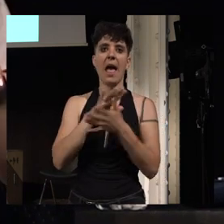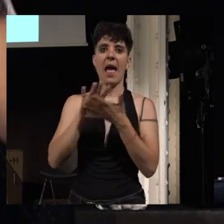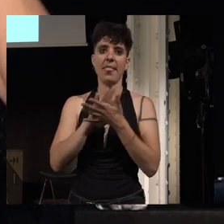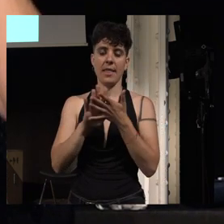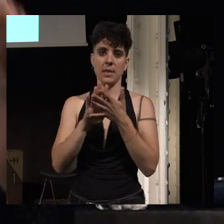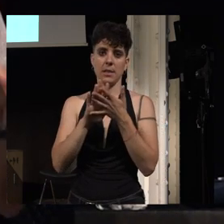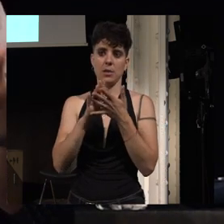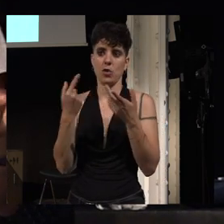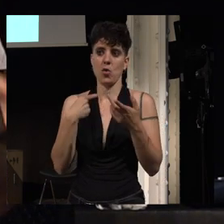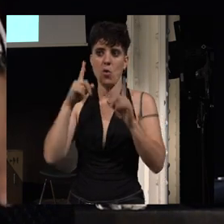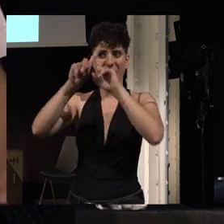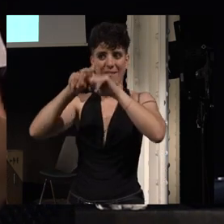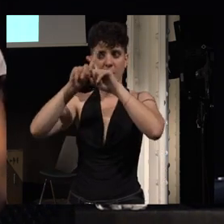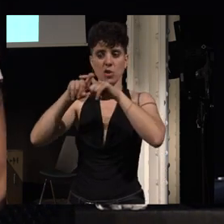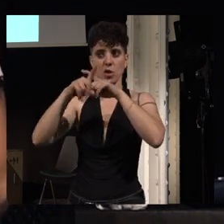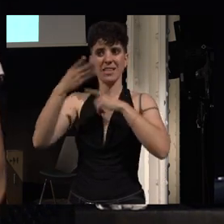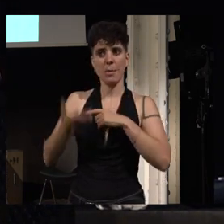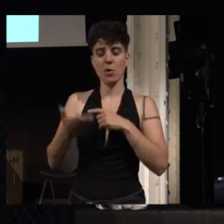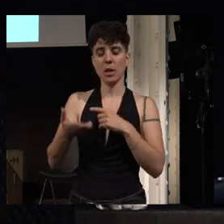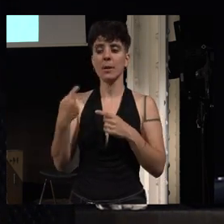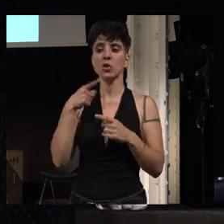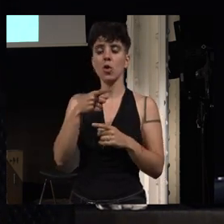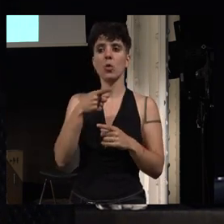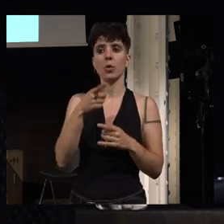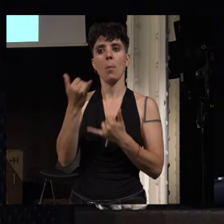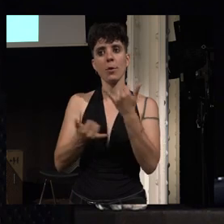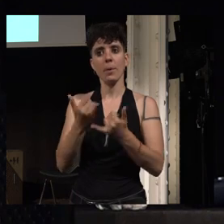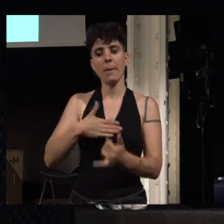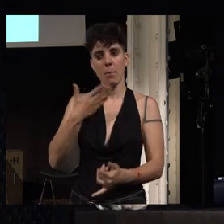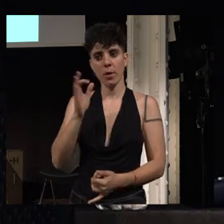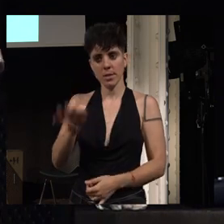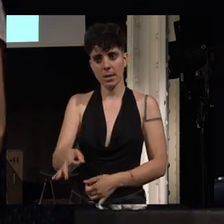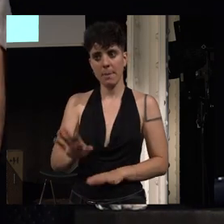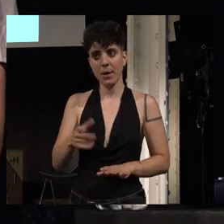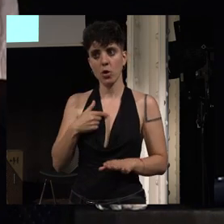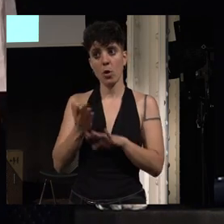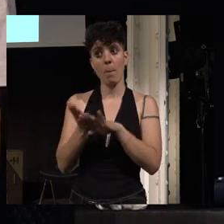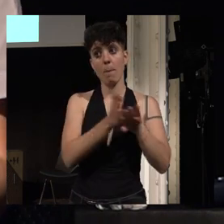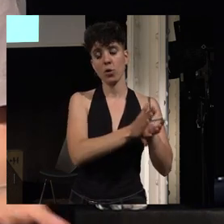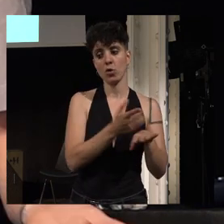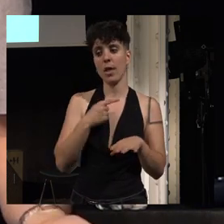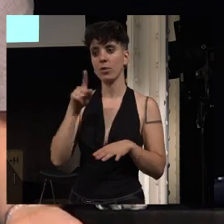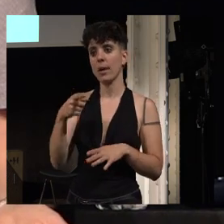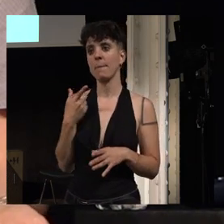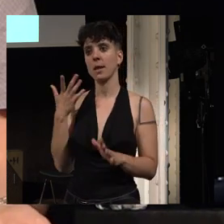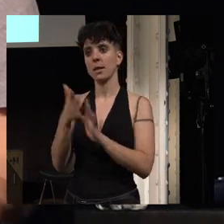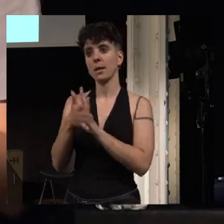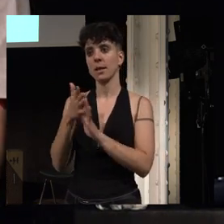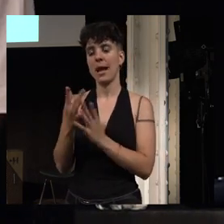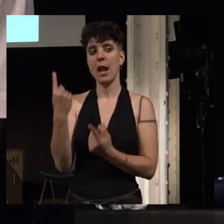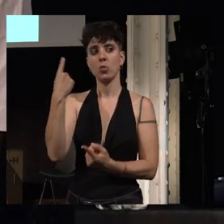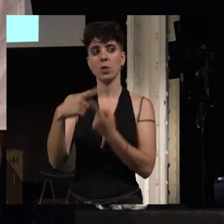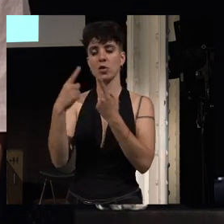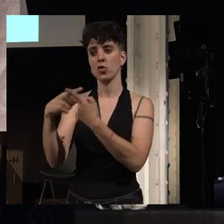Pero es verdad que seguramente eso puede ser problemático. Pero por otro lado, a mí me gustaría plantear también otras cosas, y es que no es